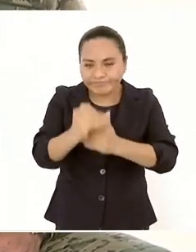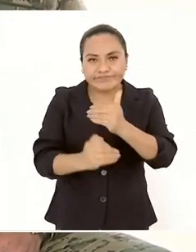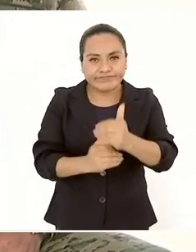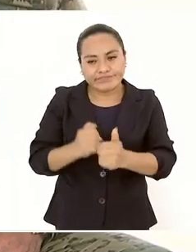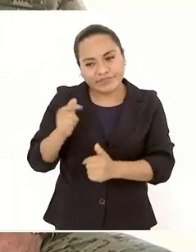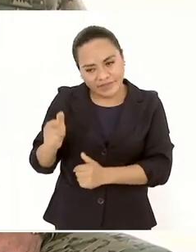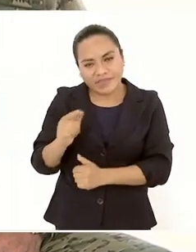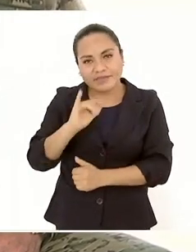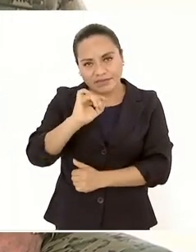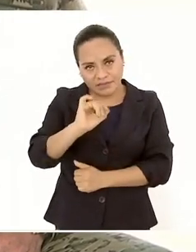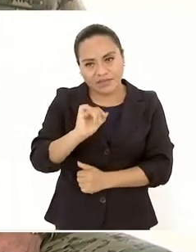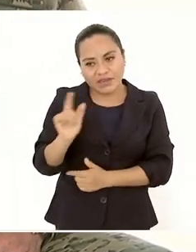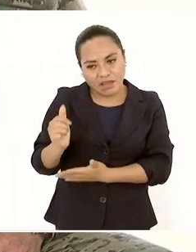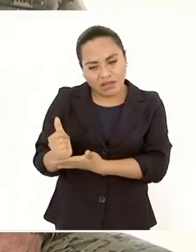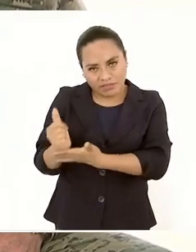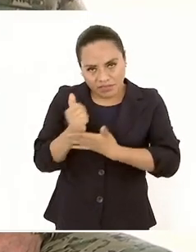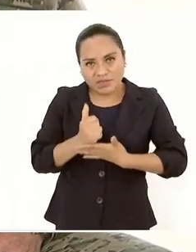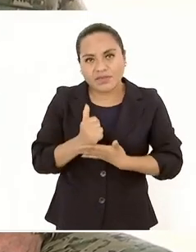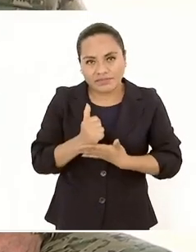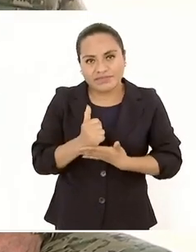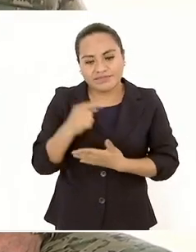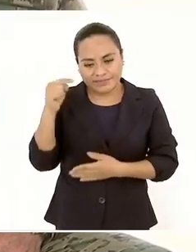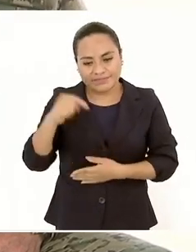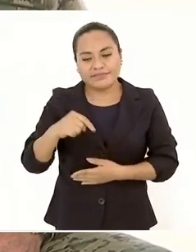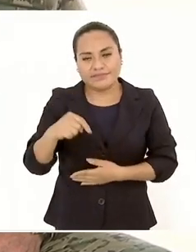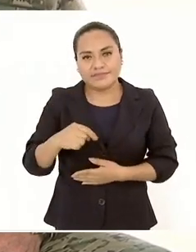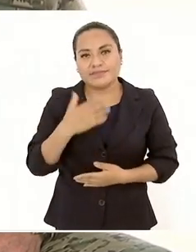estar también ayudándonos aquí para